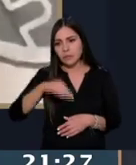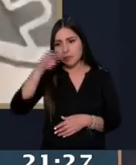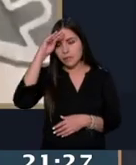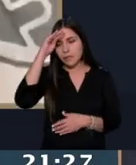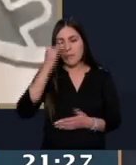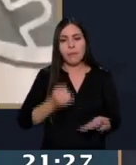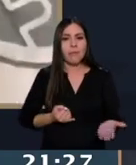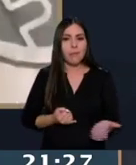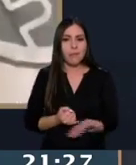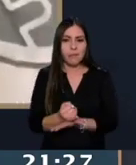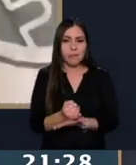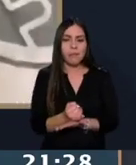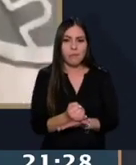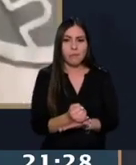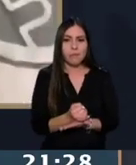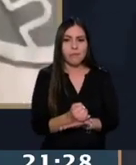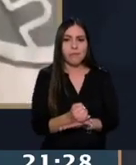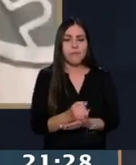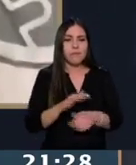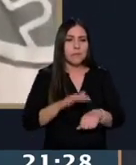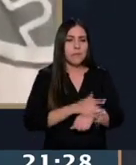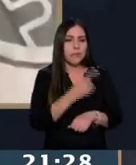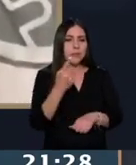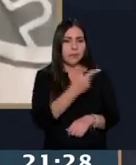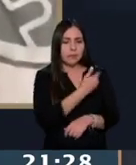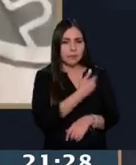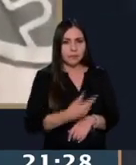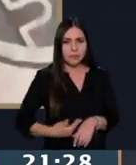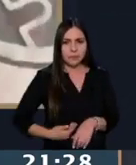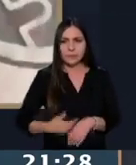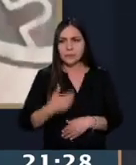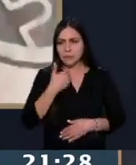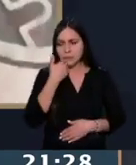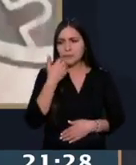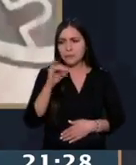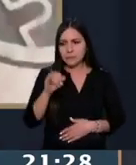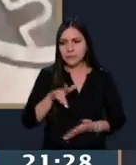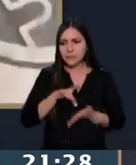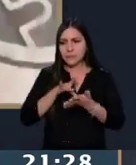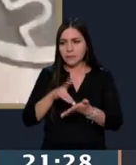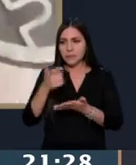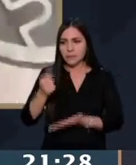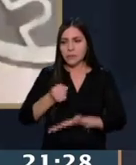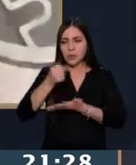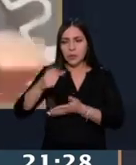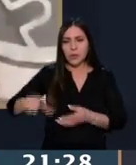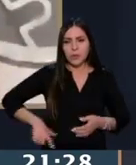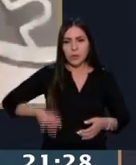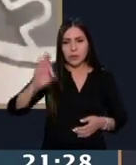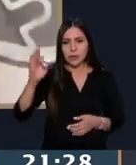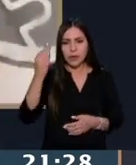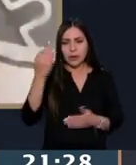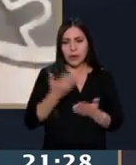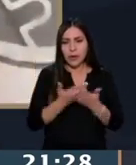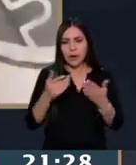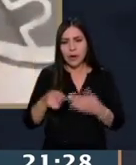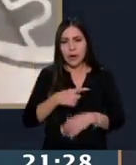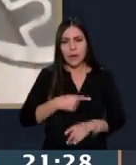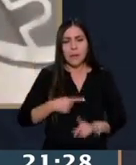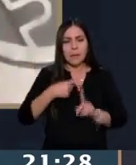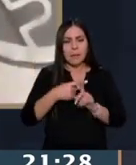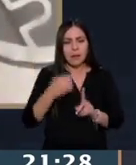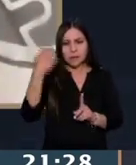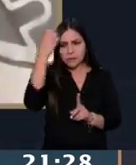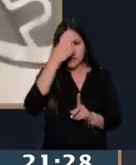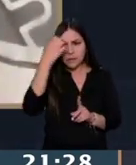decisión, dado que el presidente ofreció la posibilidad de tener recursos federales, de que hiciéramos un diagnóstico adicional de todas